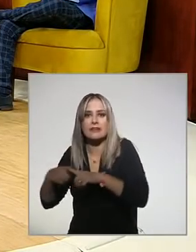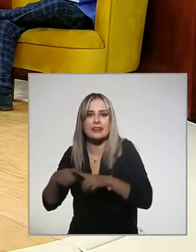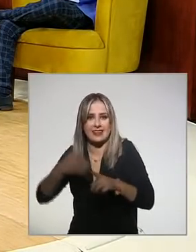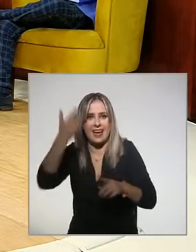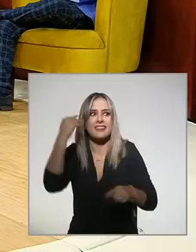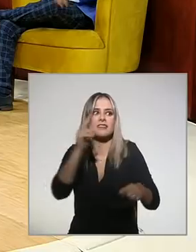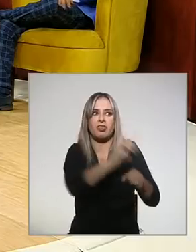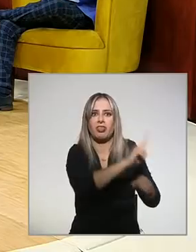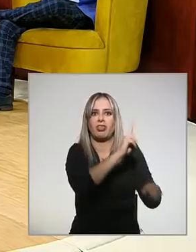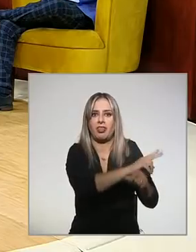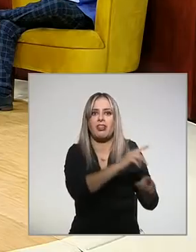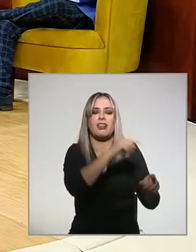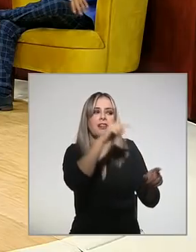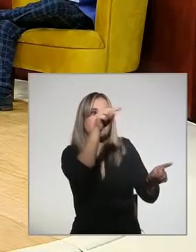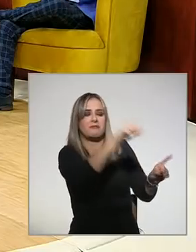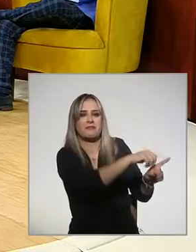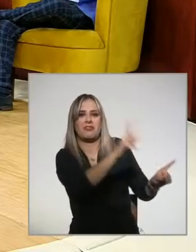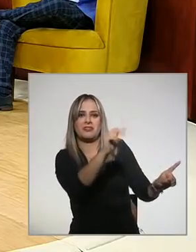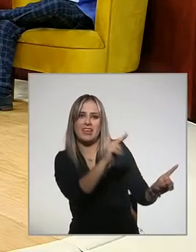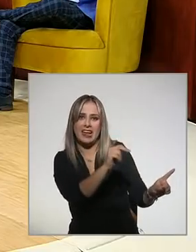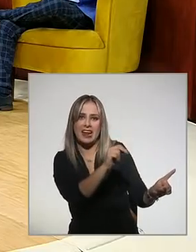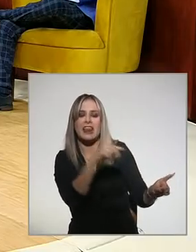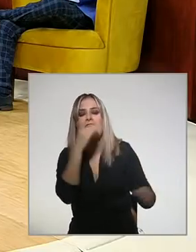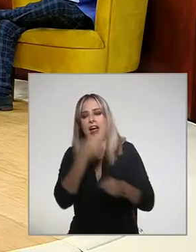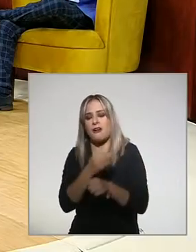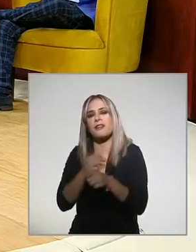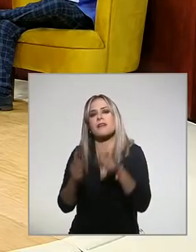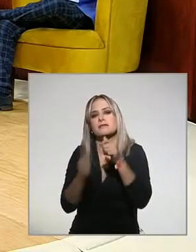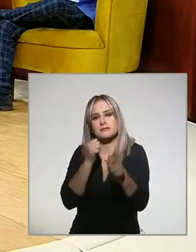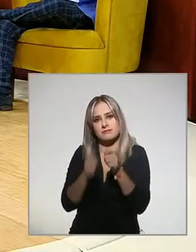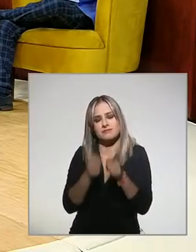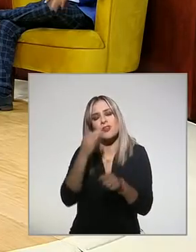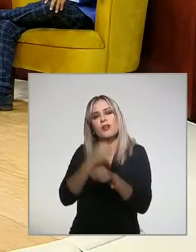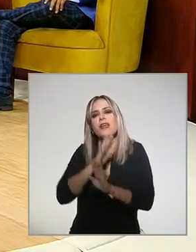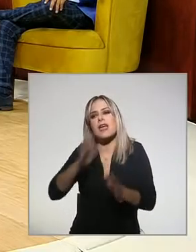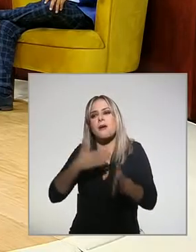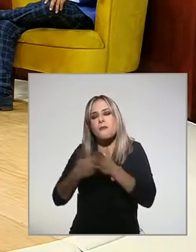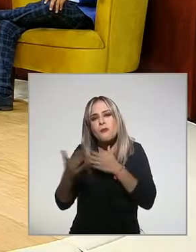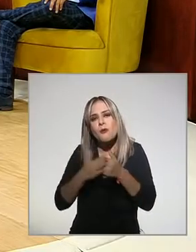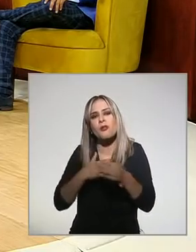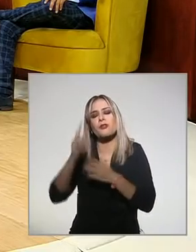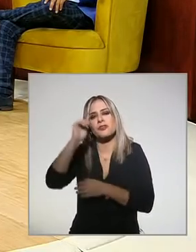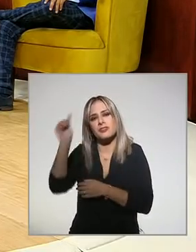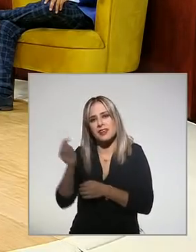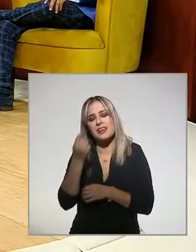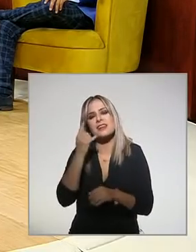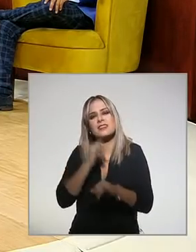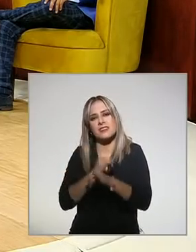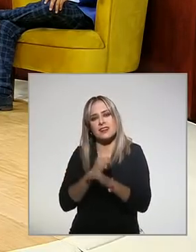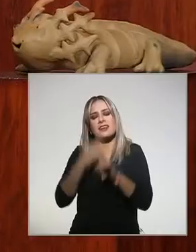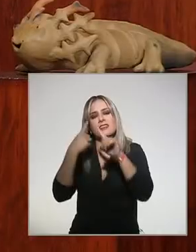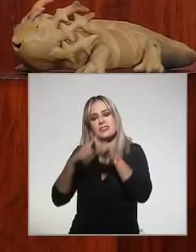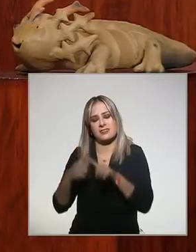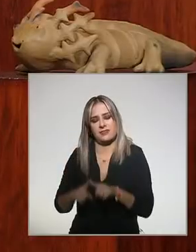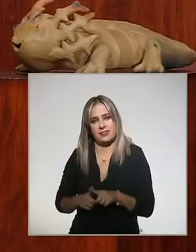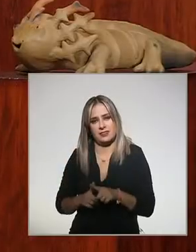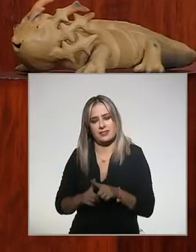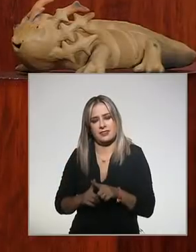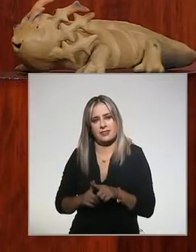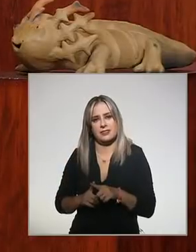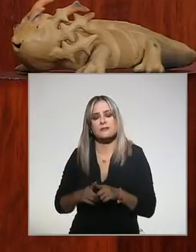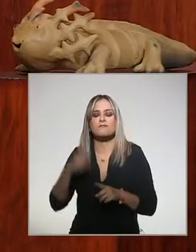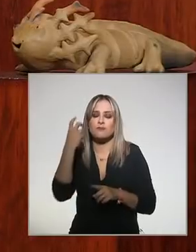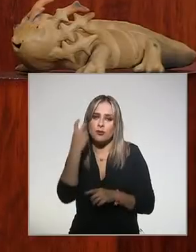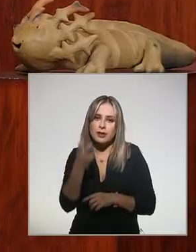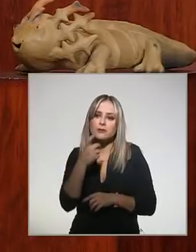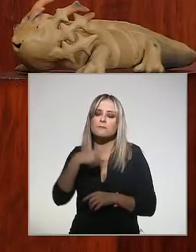estamos inmersos en la virtualidad, en la digitalidad. Uh-huh. Y por supuesto eso también demanda y requiere de un